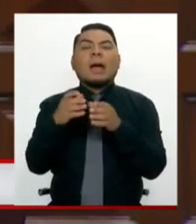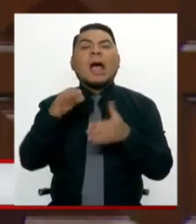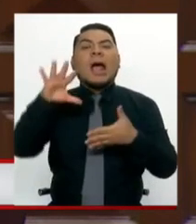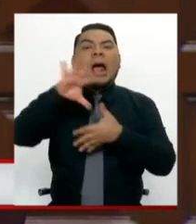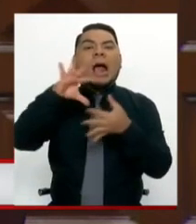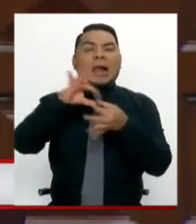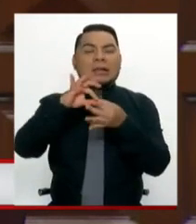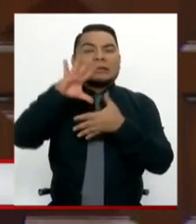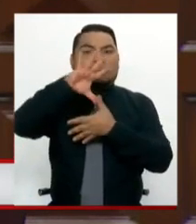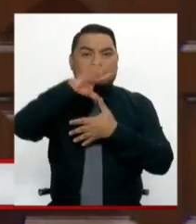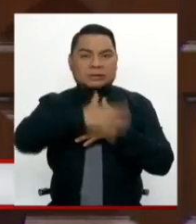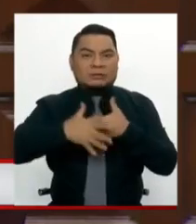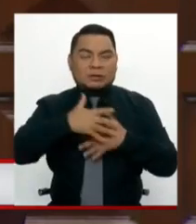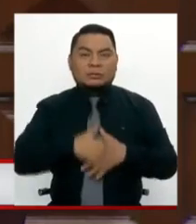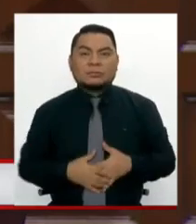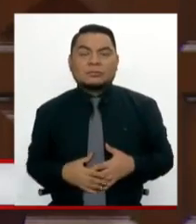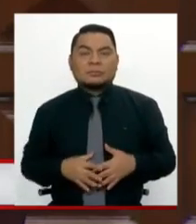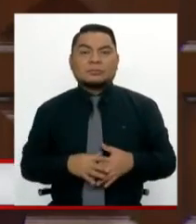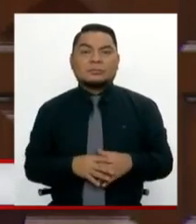Alianza del Pacífico.